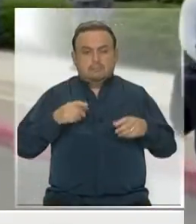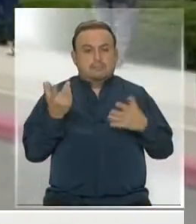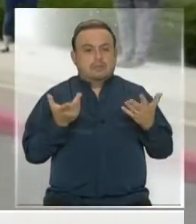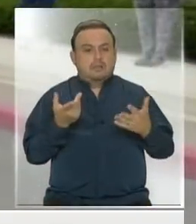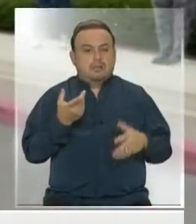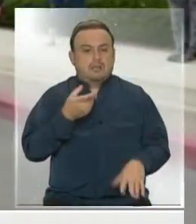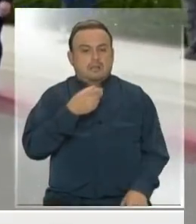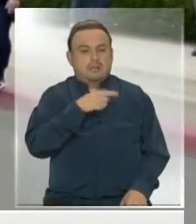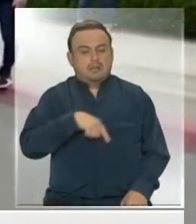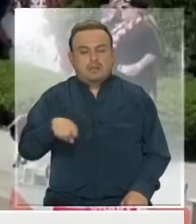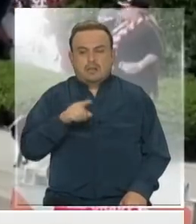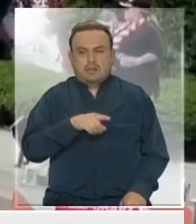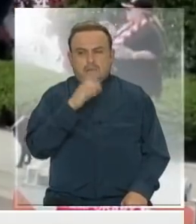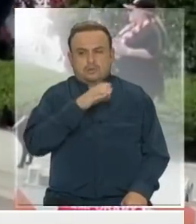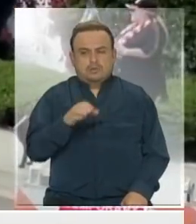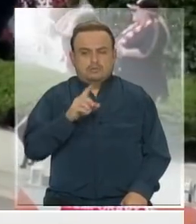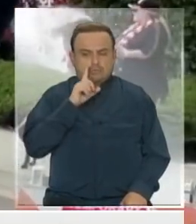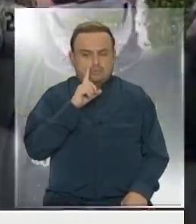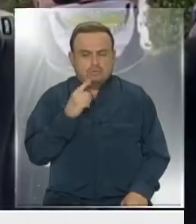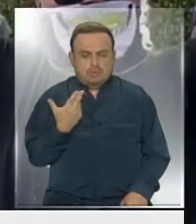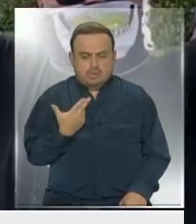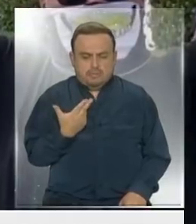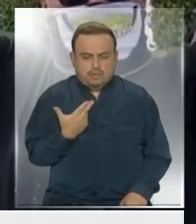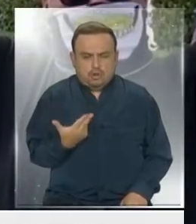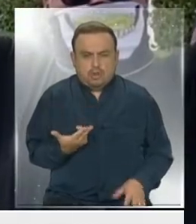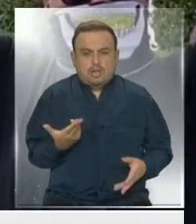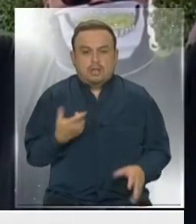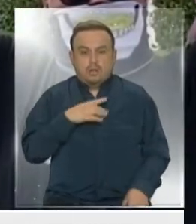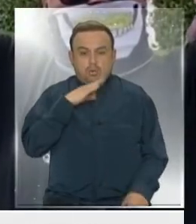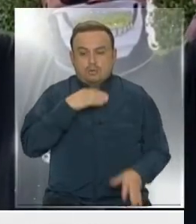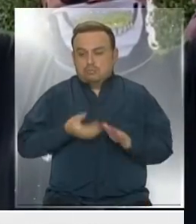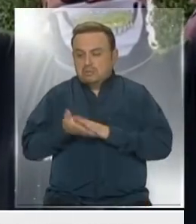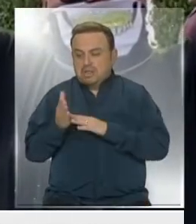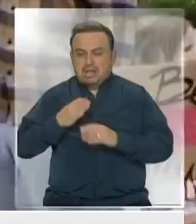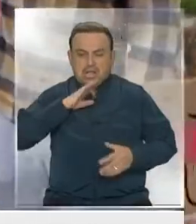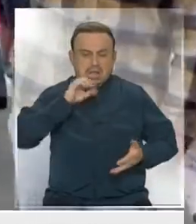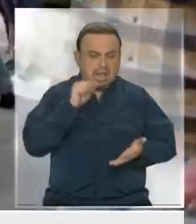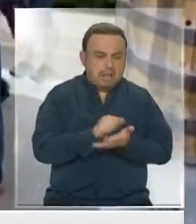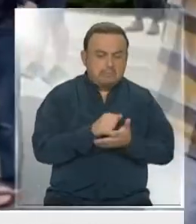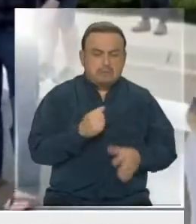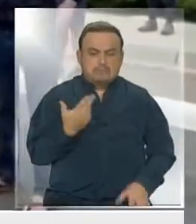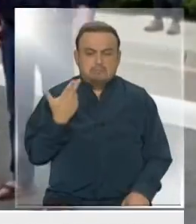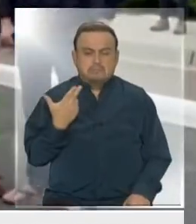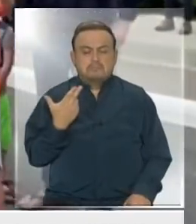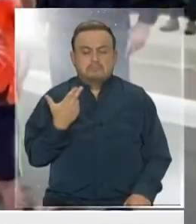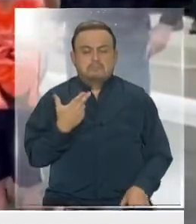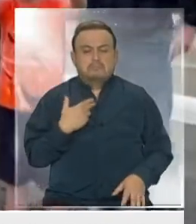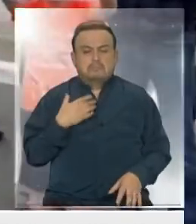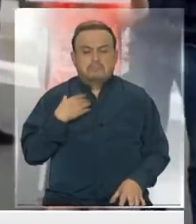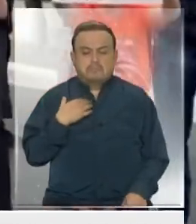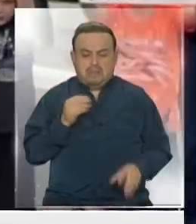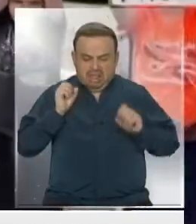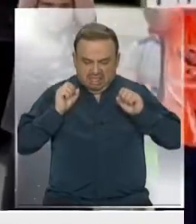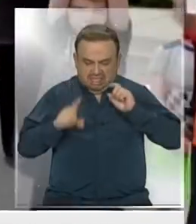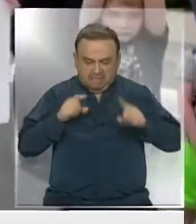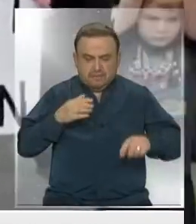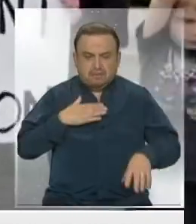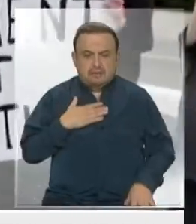de armamento que utilizan los ciudadanos a la hora de salir a manifestar. Se han dicho que están dispuestos a defender,